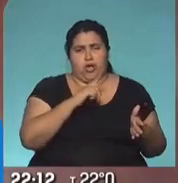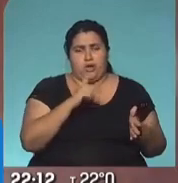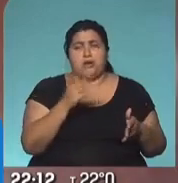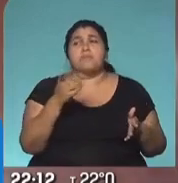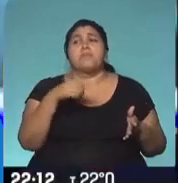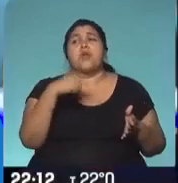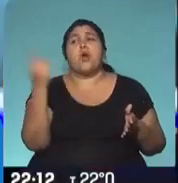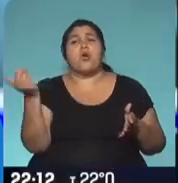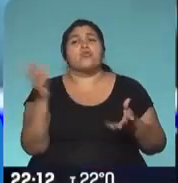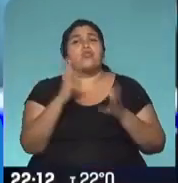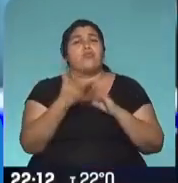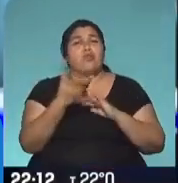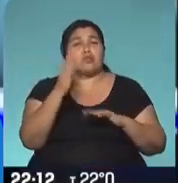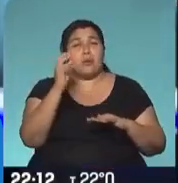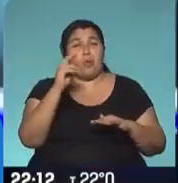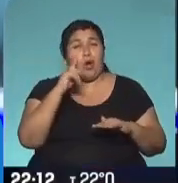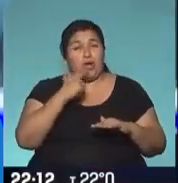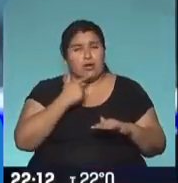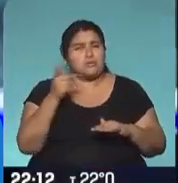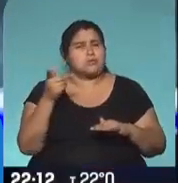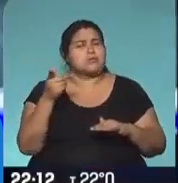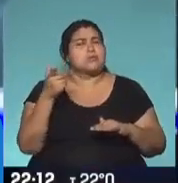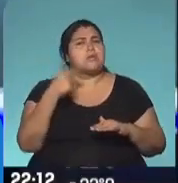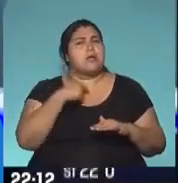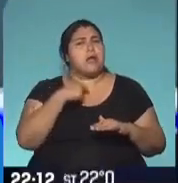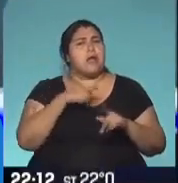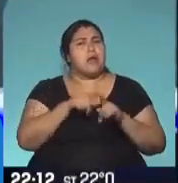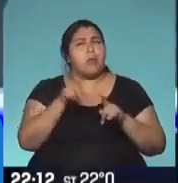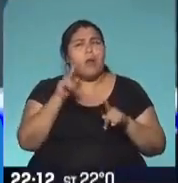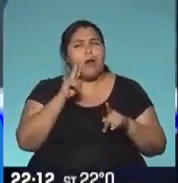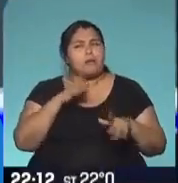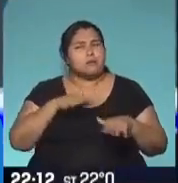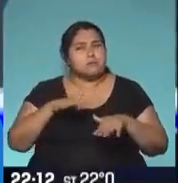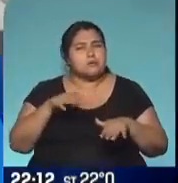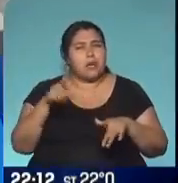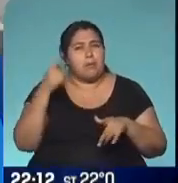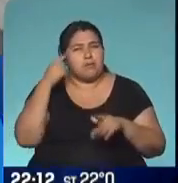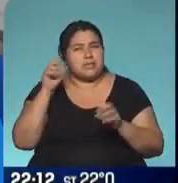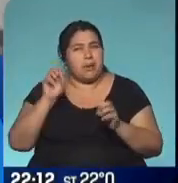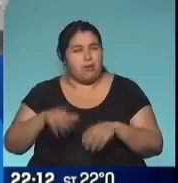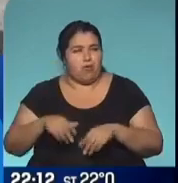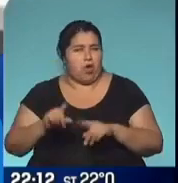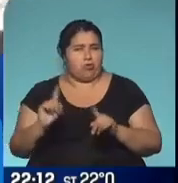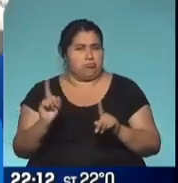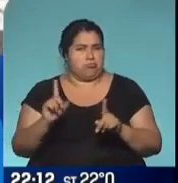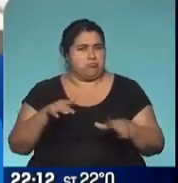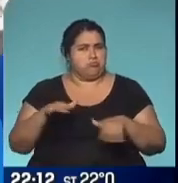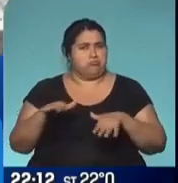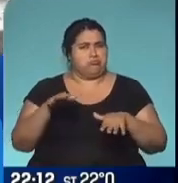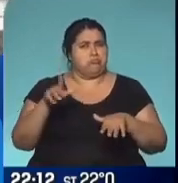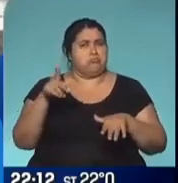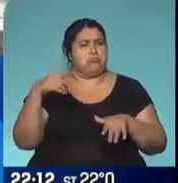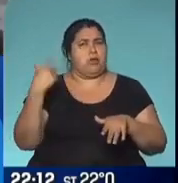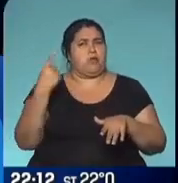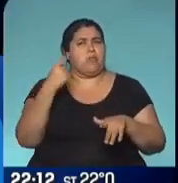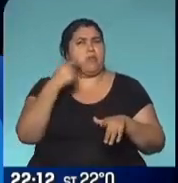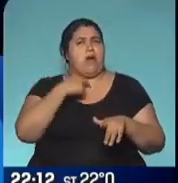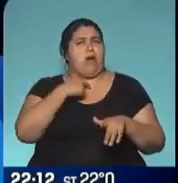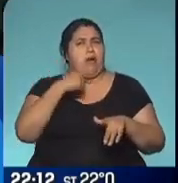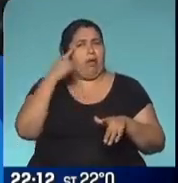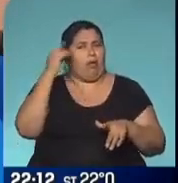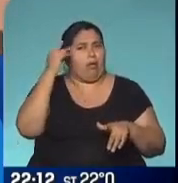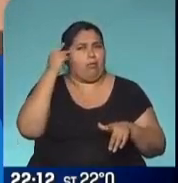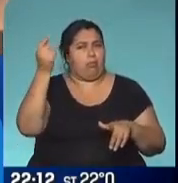la excentricidad de Boris Johnson y todo lo que parecía una debilidad de Boris Johnson se transformó, evidentemente nadie jugó a la astucia de